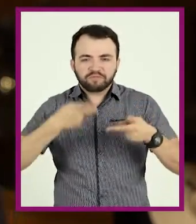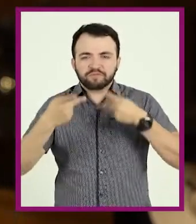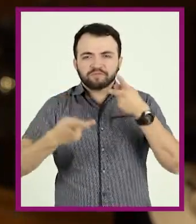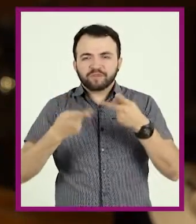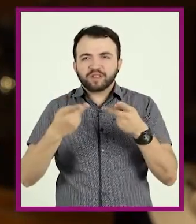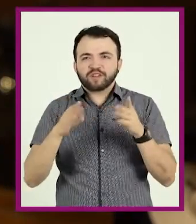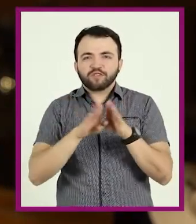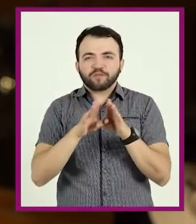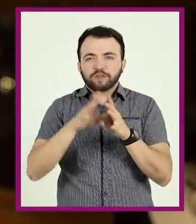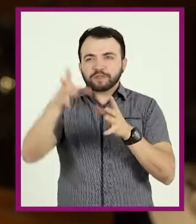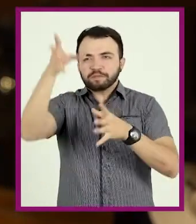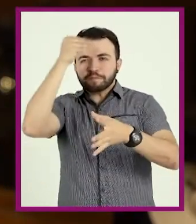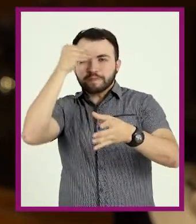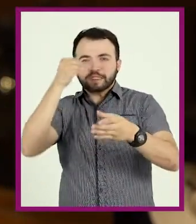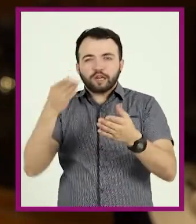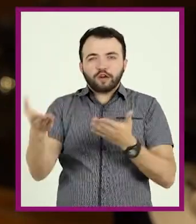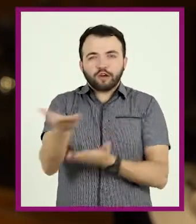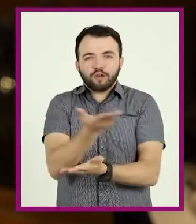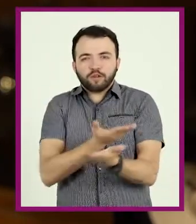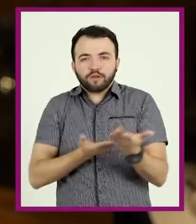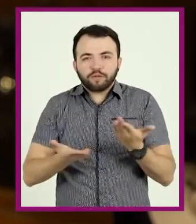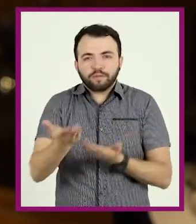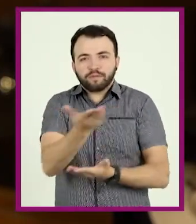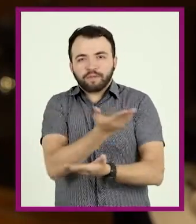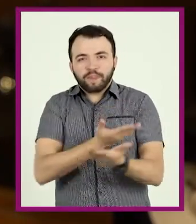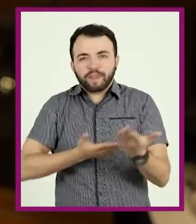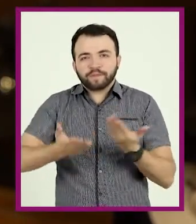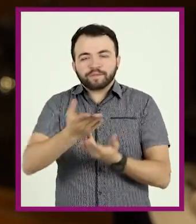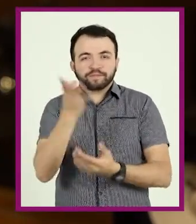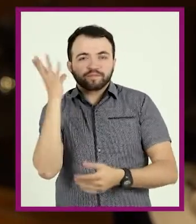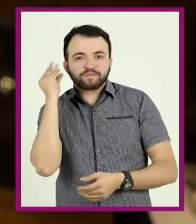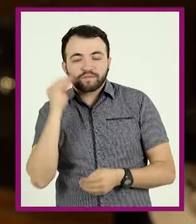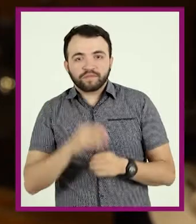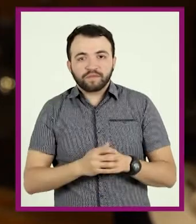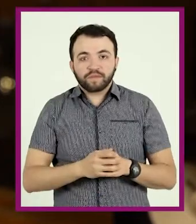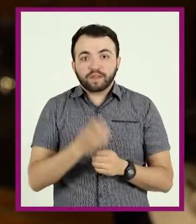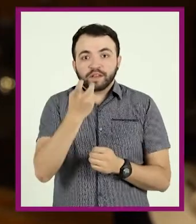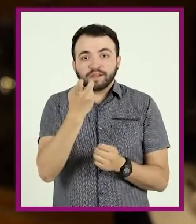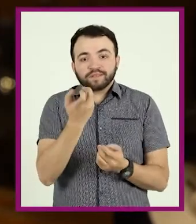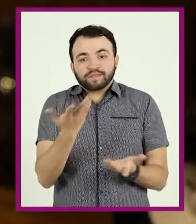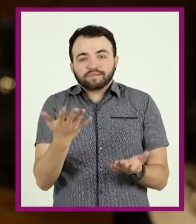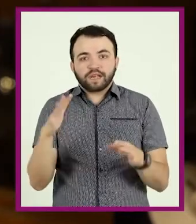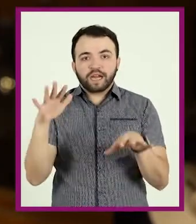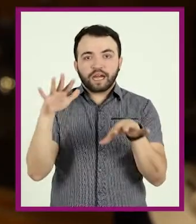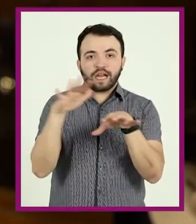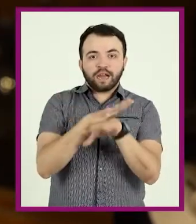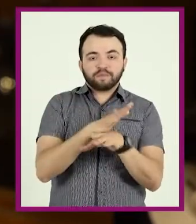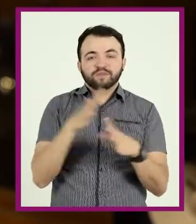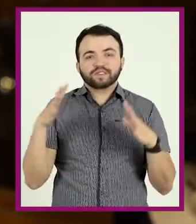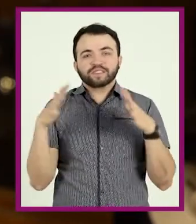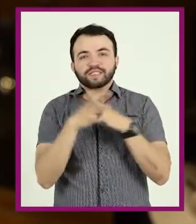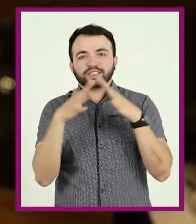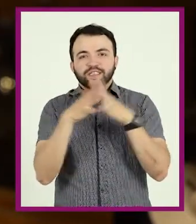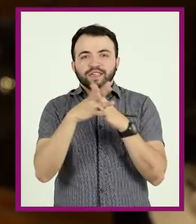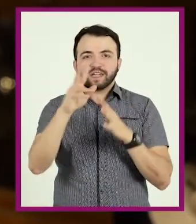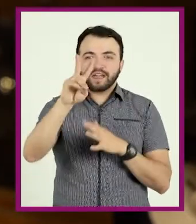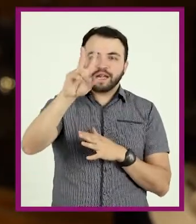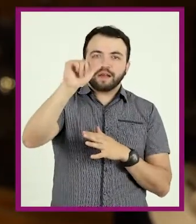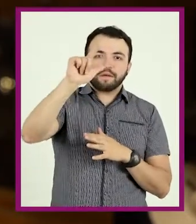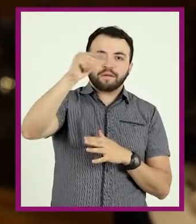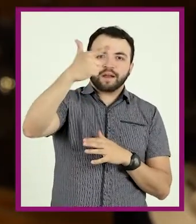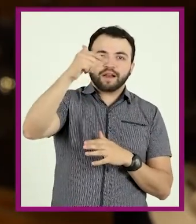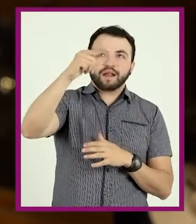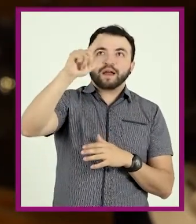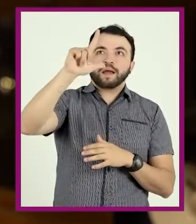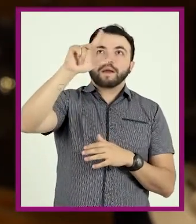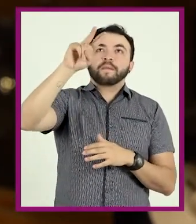el folk y entre la música moderna y demás, y todo cambió un poco tras la guerra de los Balcanes de los 90, tras lo cual se escindió